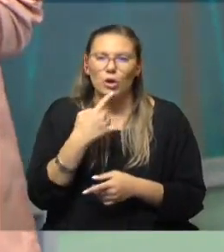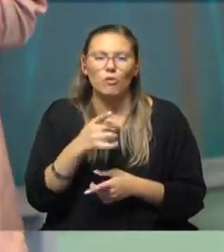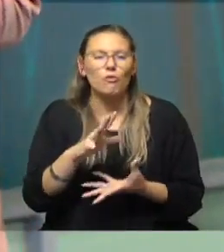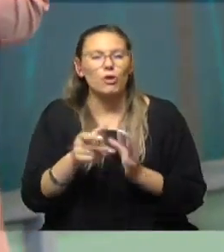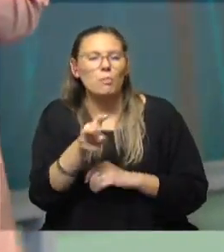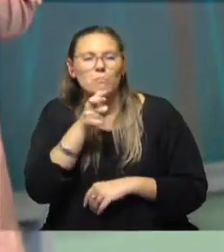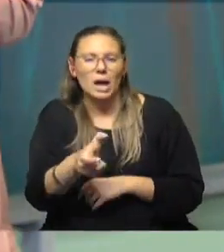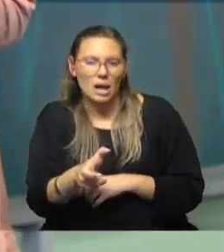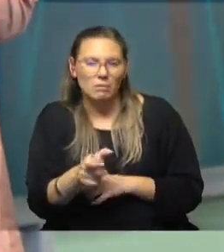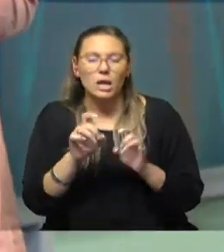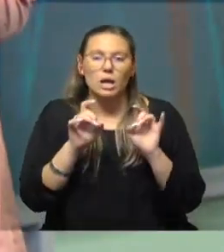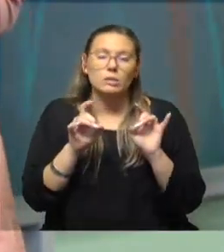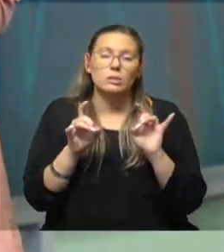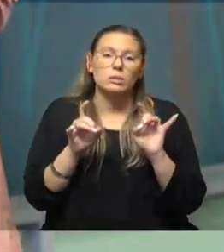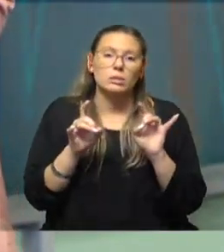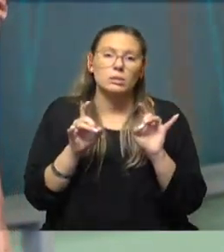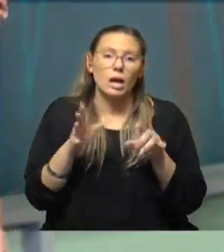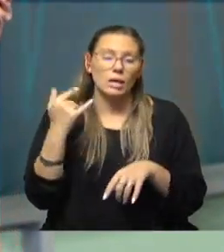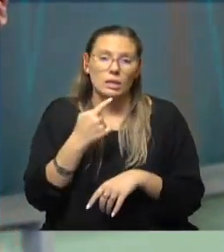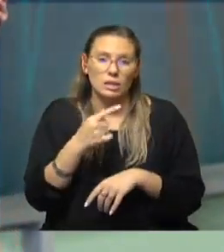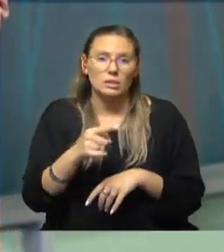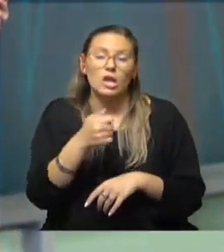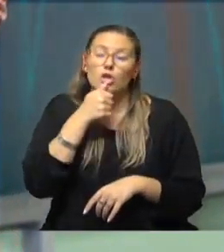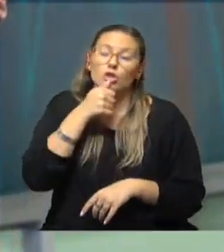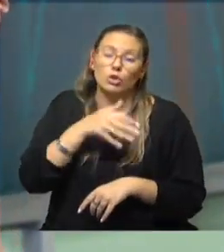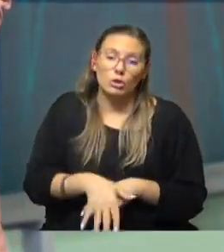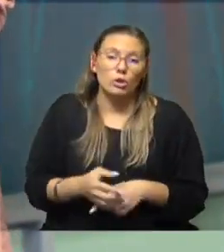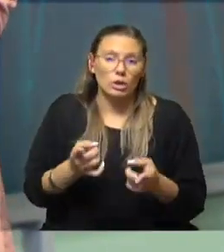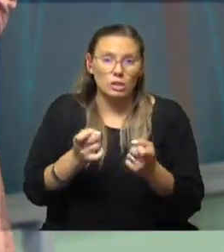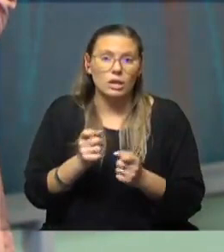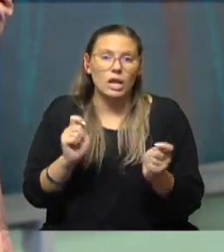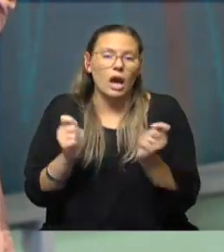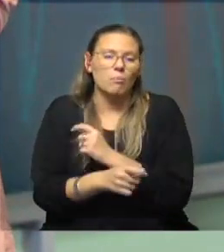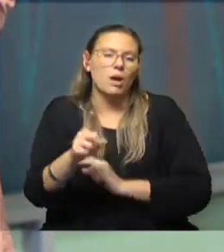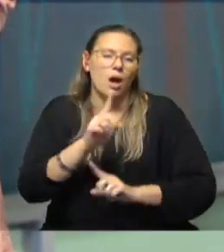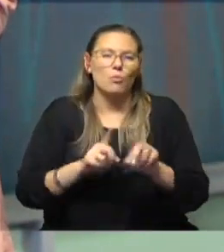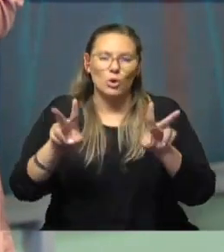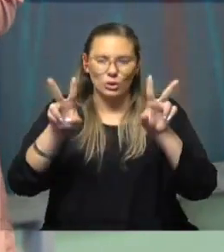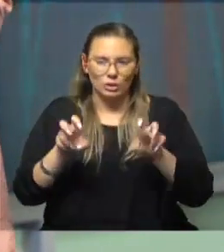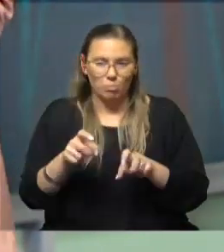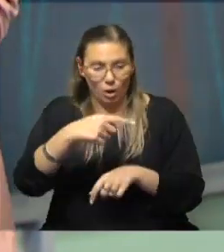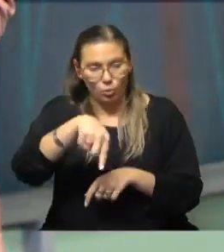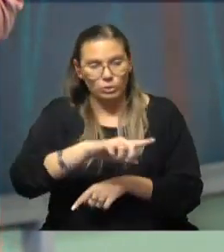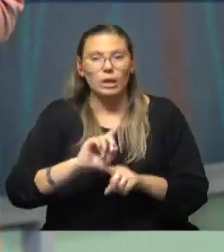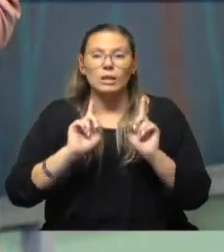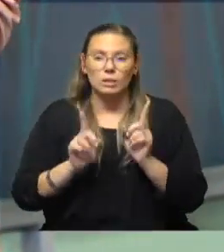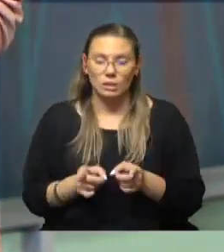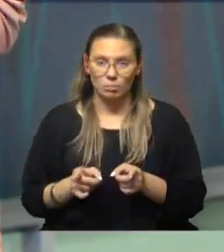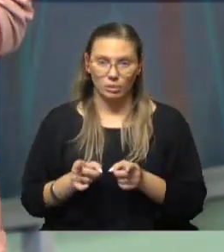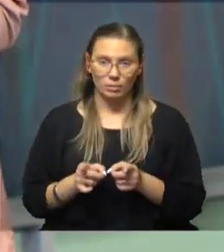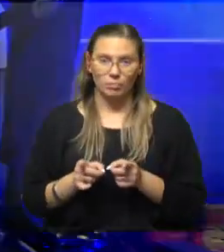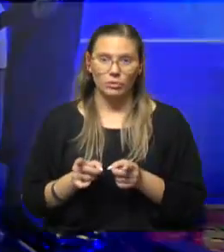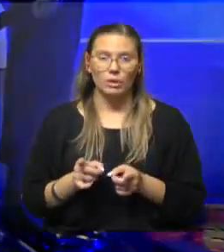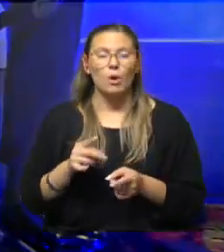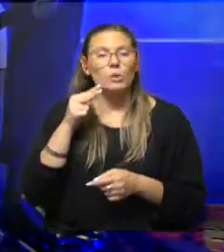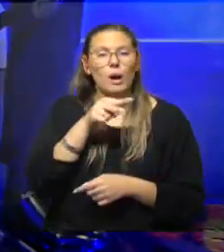lunfardo, solamente que, bueno, esto que decía de lo histórico hace necesario cambiar algunas temáticas. Ustedes también tienen como toda una mirada,